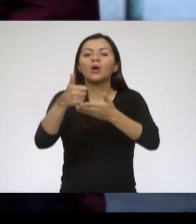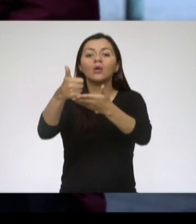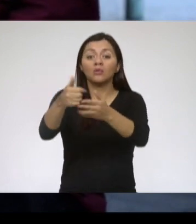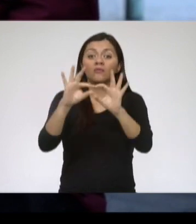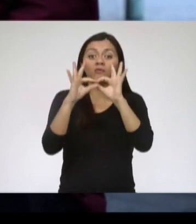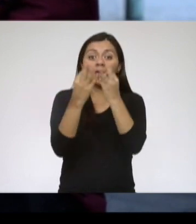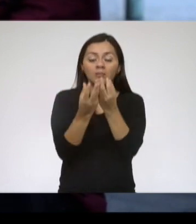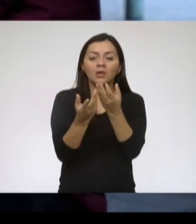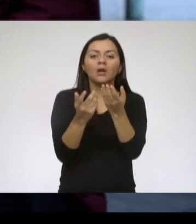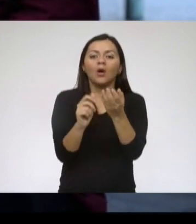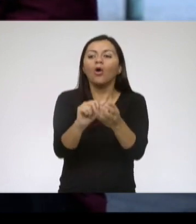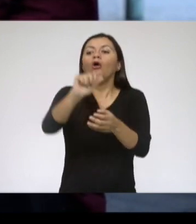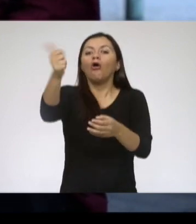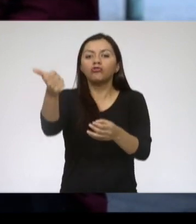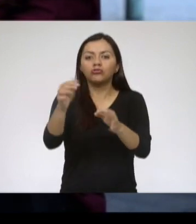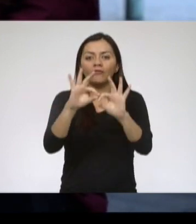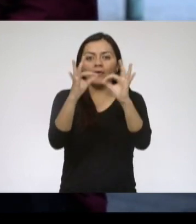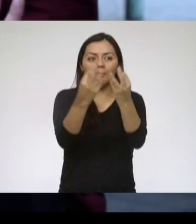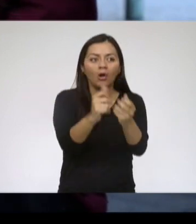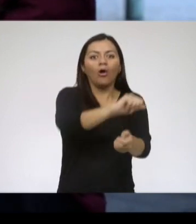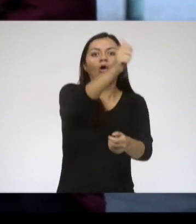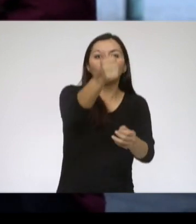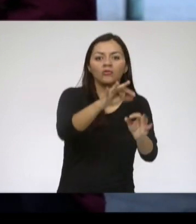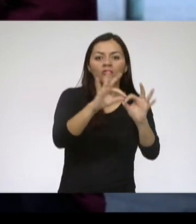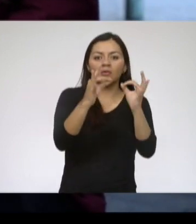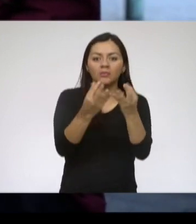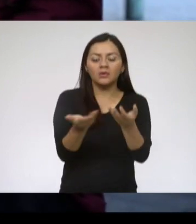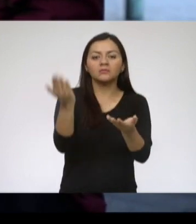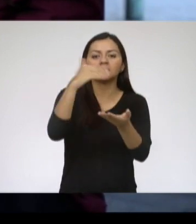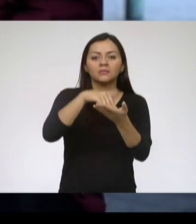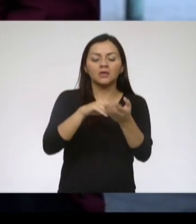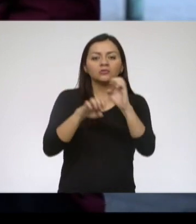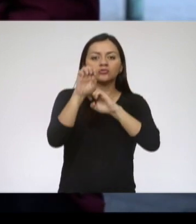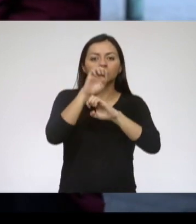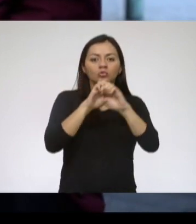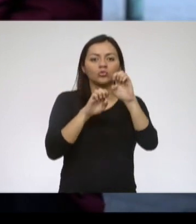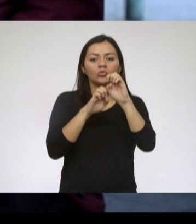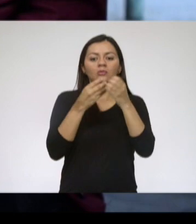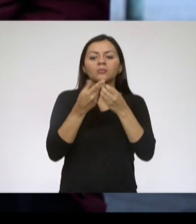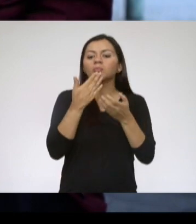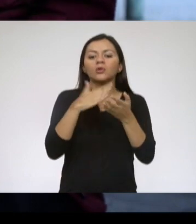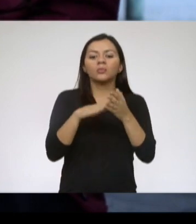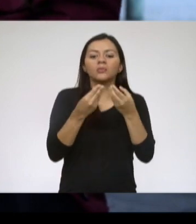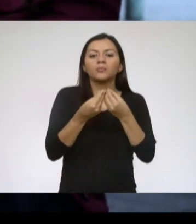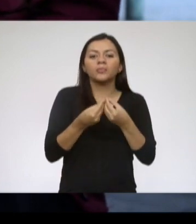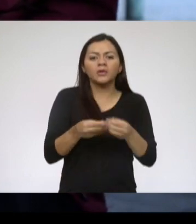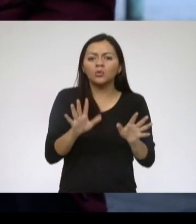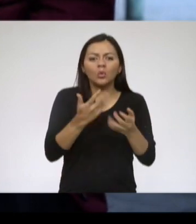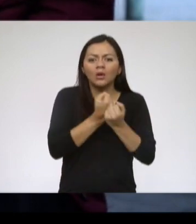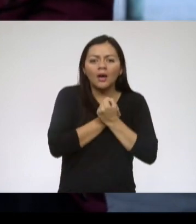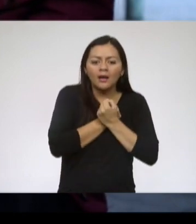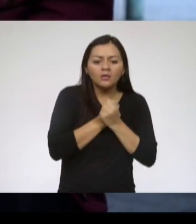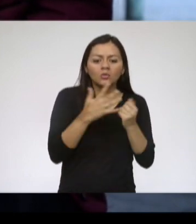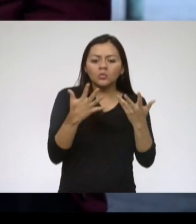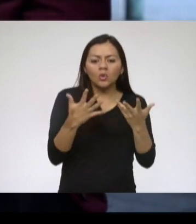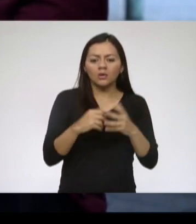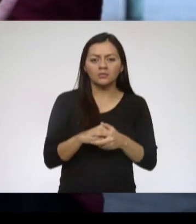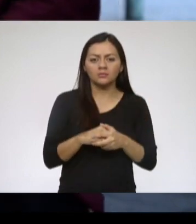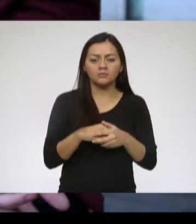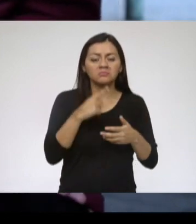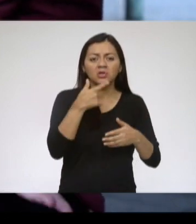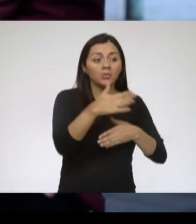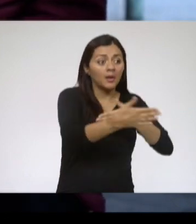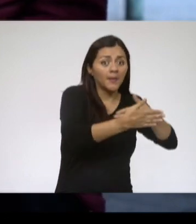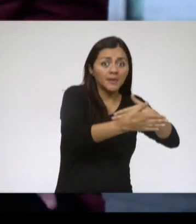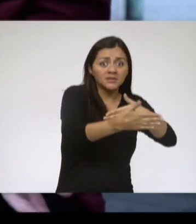solo que se vuelve a reestructurar, sino se empiezan a perder. Por ejemplo, no hay afectividad. Un vecino